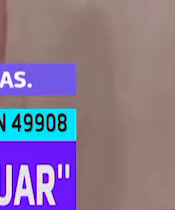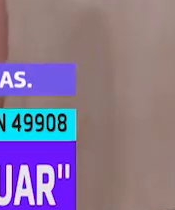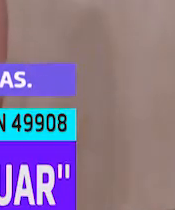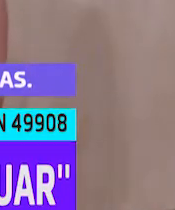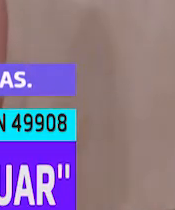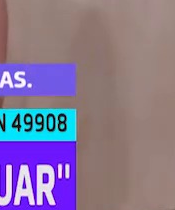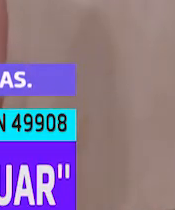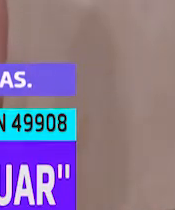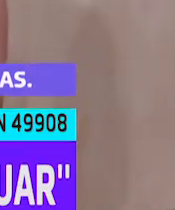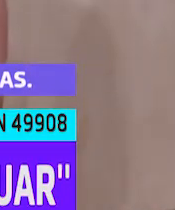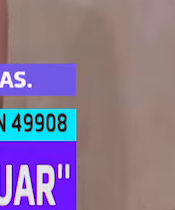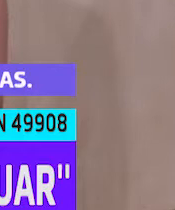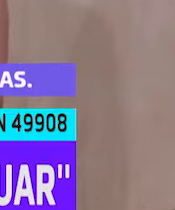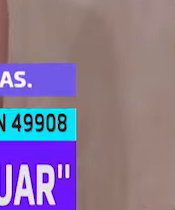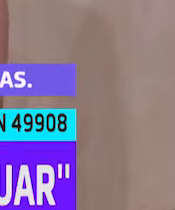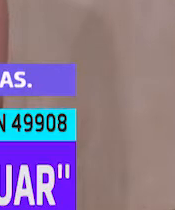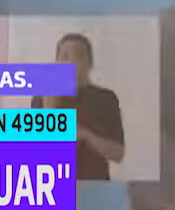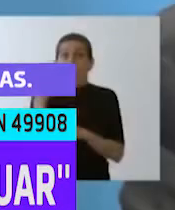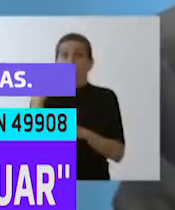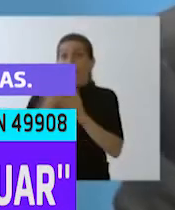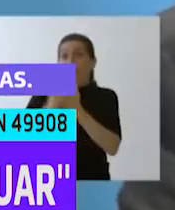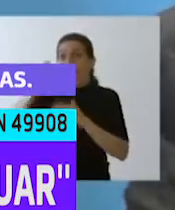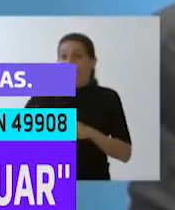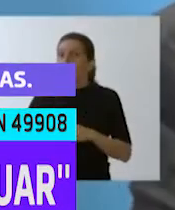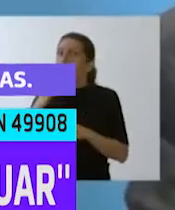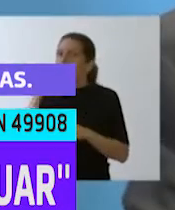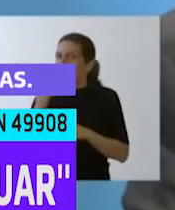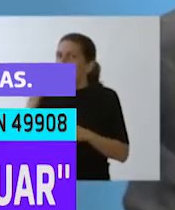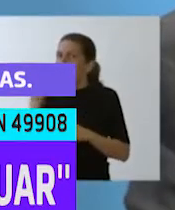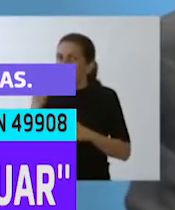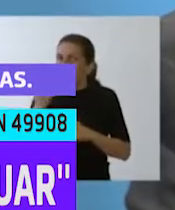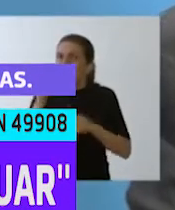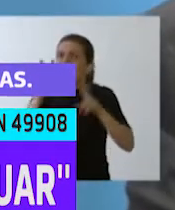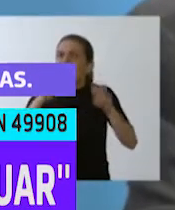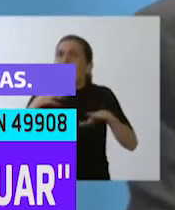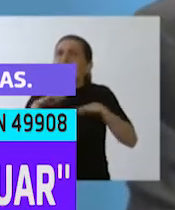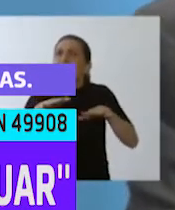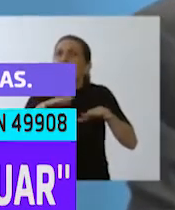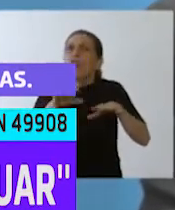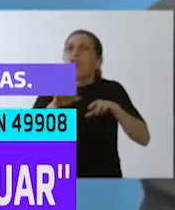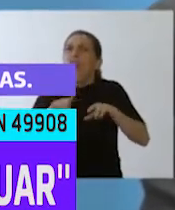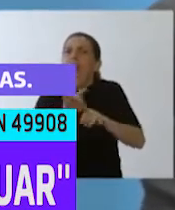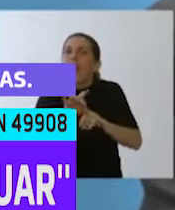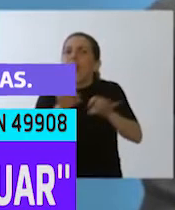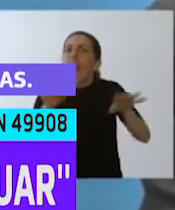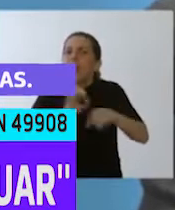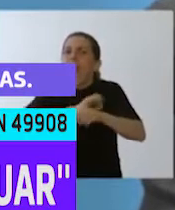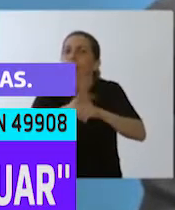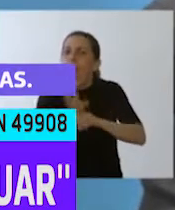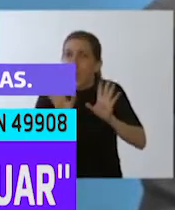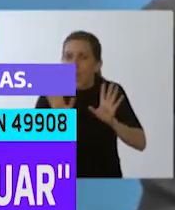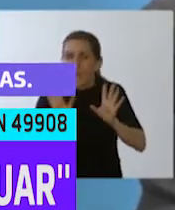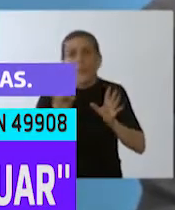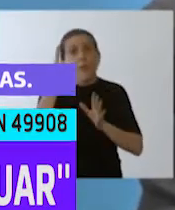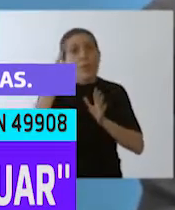alguna manera. Bueno, lo más importante, Río Cuarto, al igual que nosotros, en Cava, Conurbano, Ciudad de Córdoba,